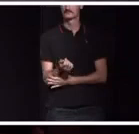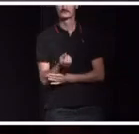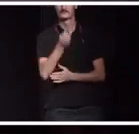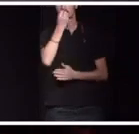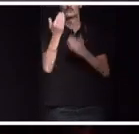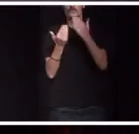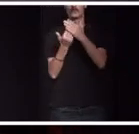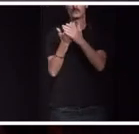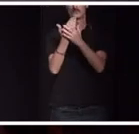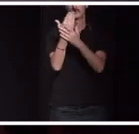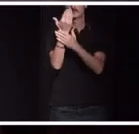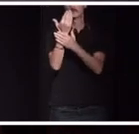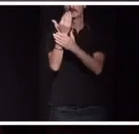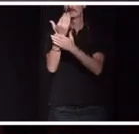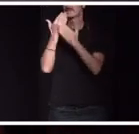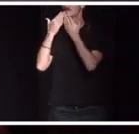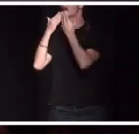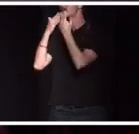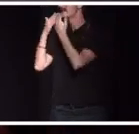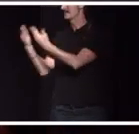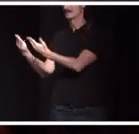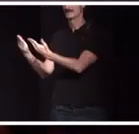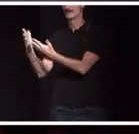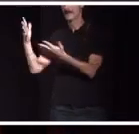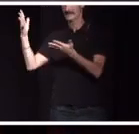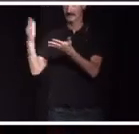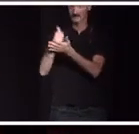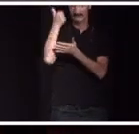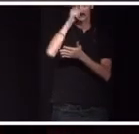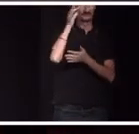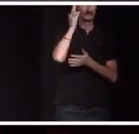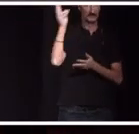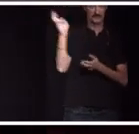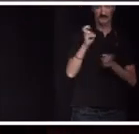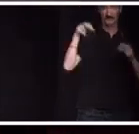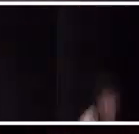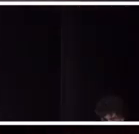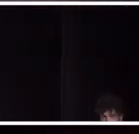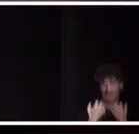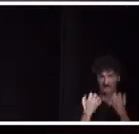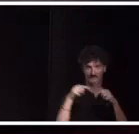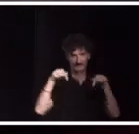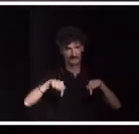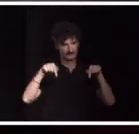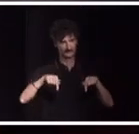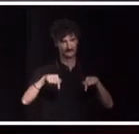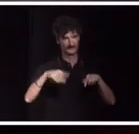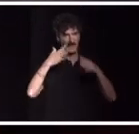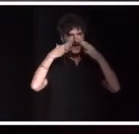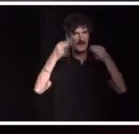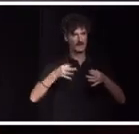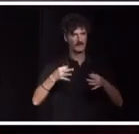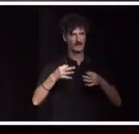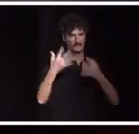Buenos días, muchas gracias a todos y a todas por estar hoy aquí. Y en realidad